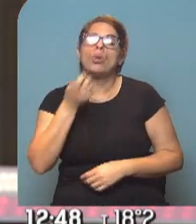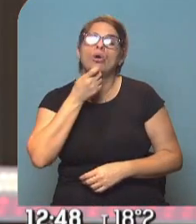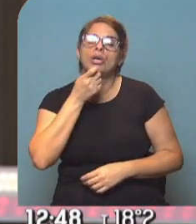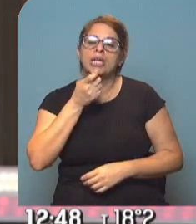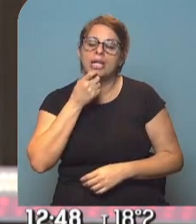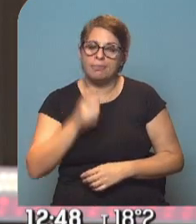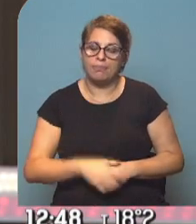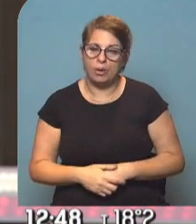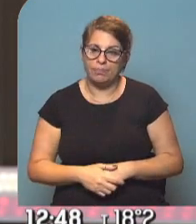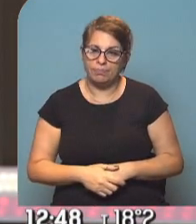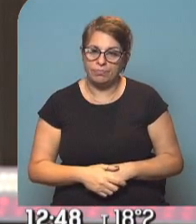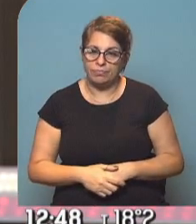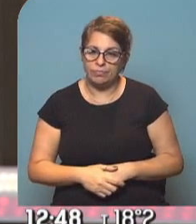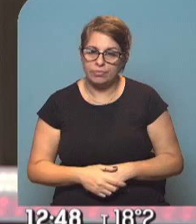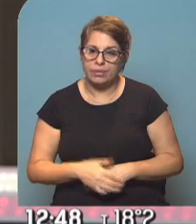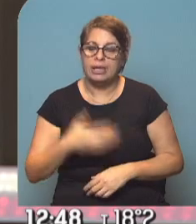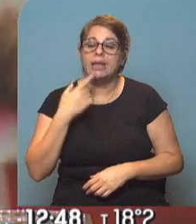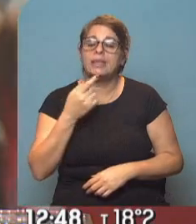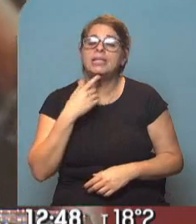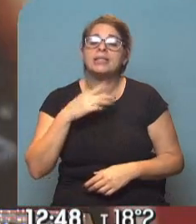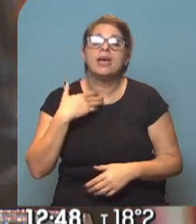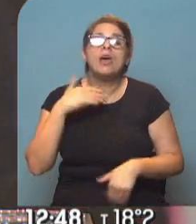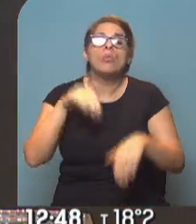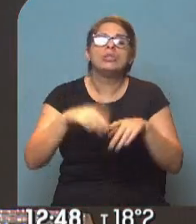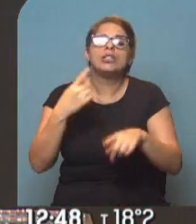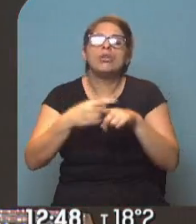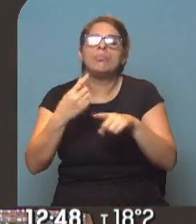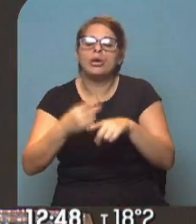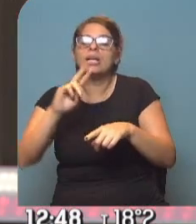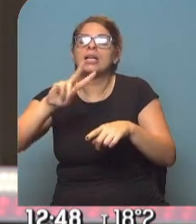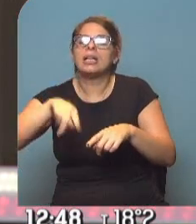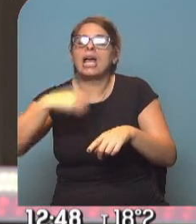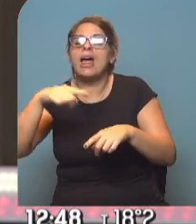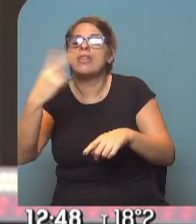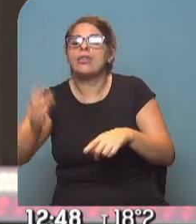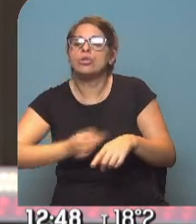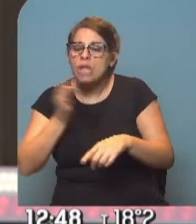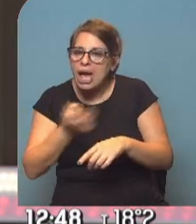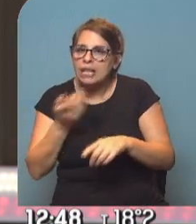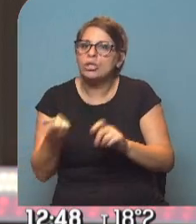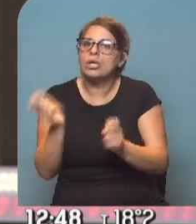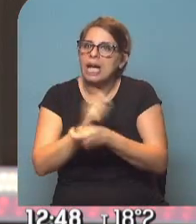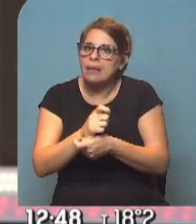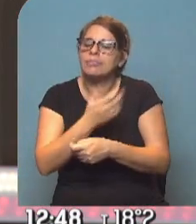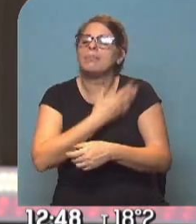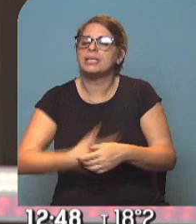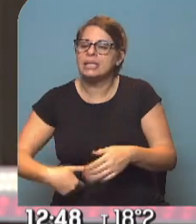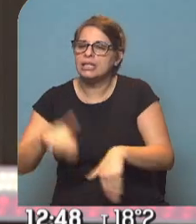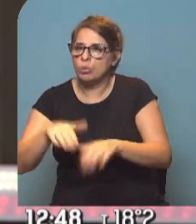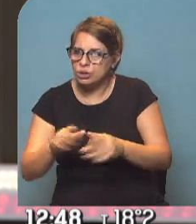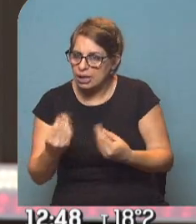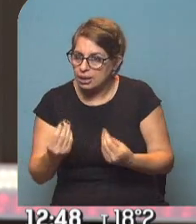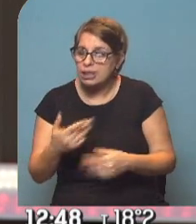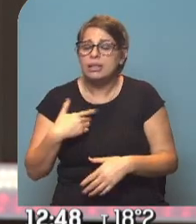la revocación del mandato cada 2 años, 75% de adhesión tiene entre la gente, mientras que lo otro,